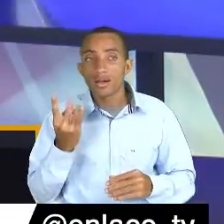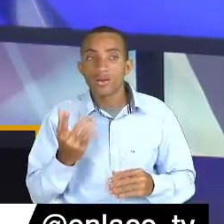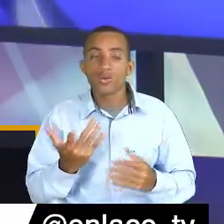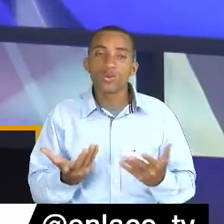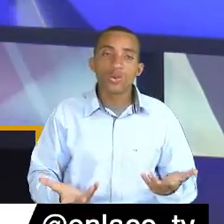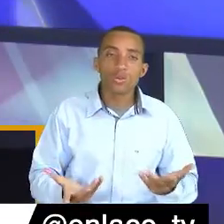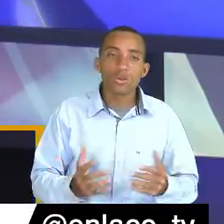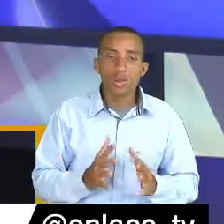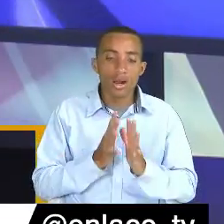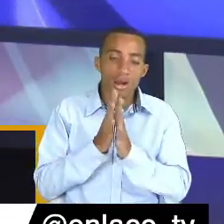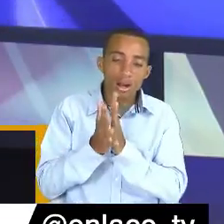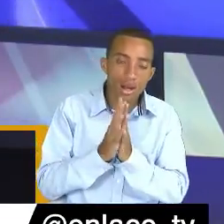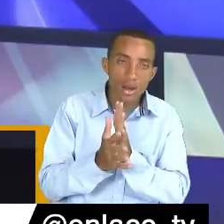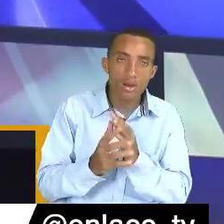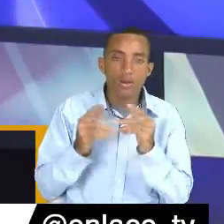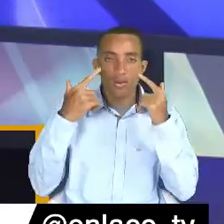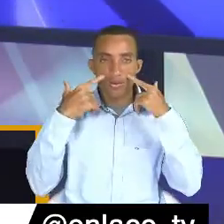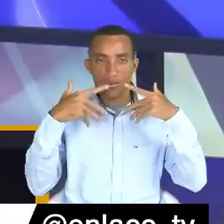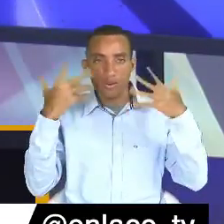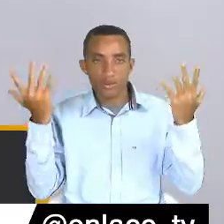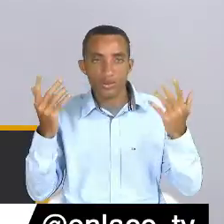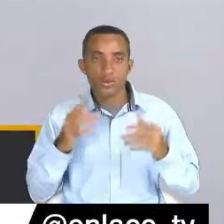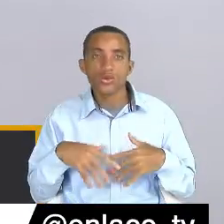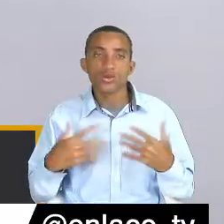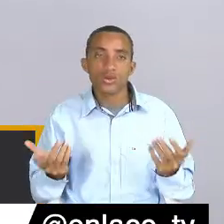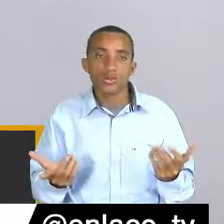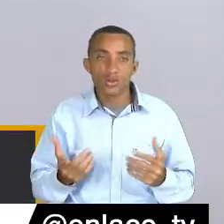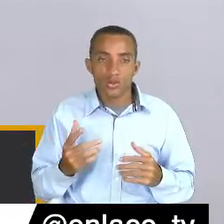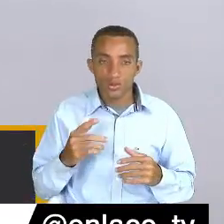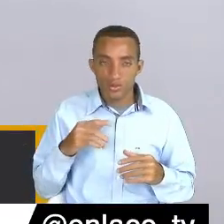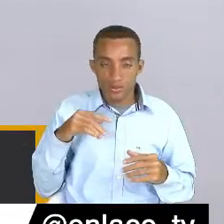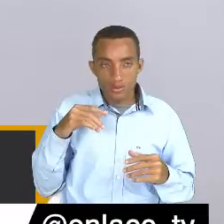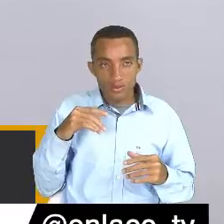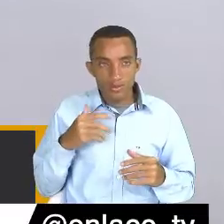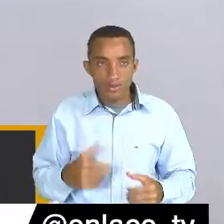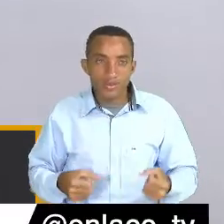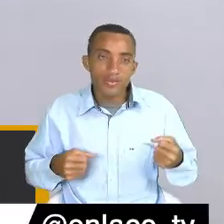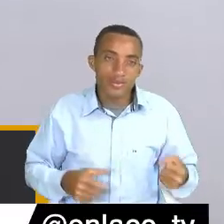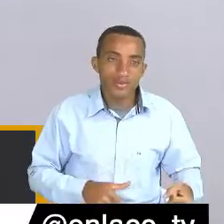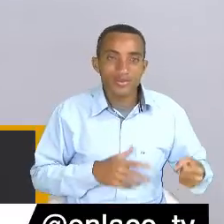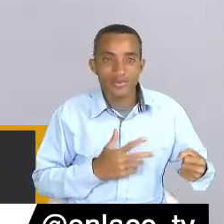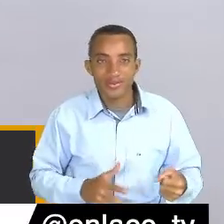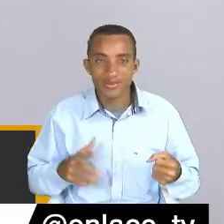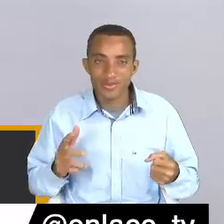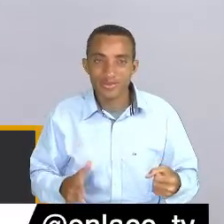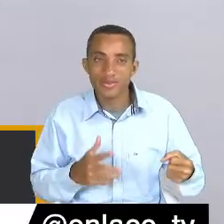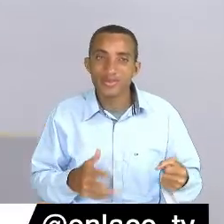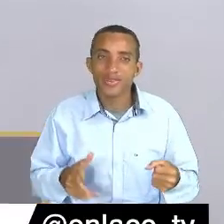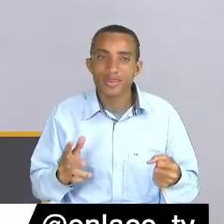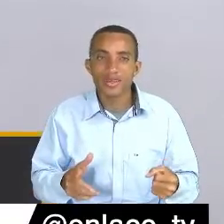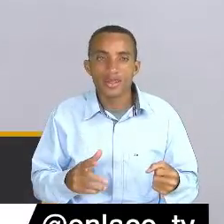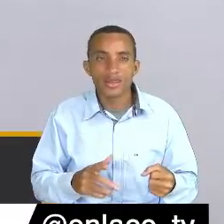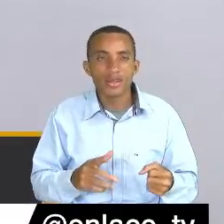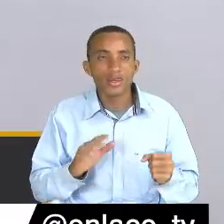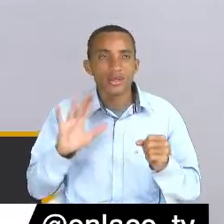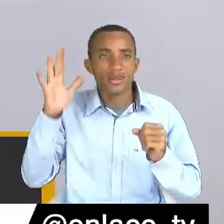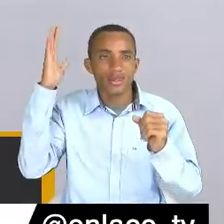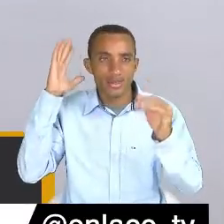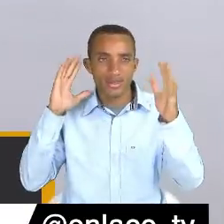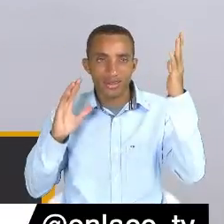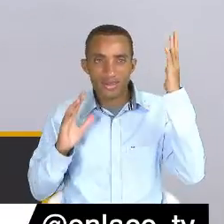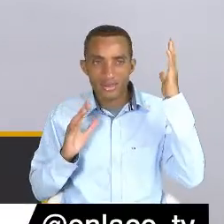cuento famoso a propósito de Caperucita Roja. Yo tengo una recreación de Caperucita Roja, pero les prometo